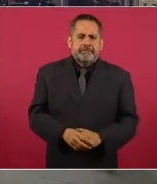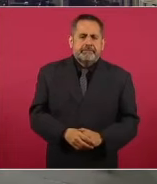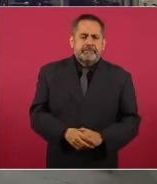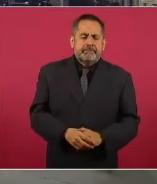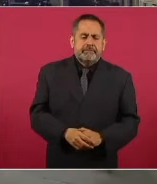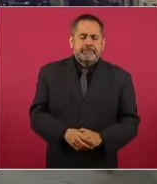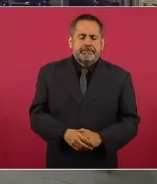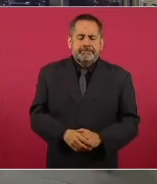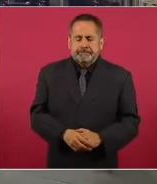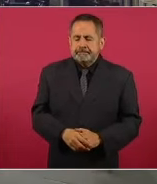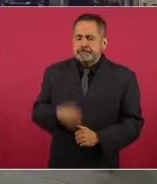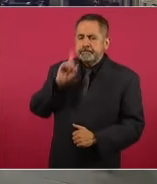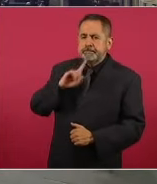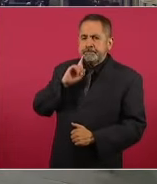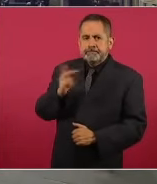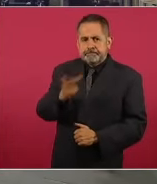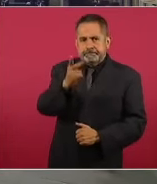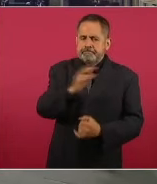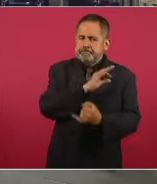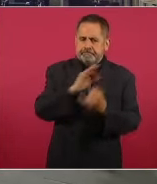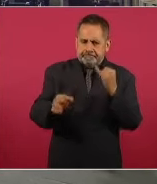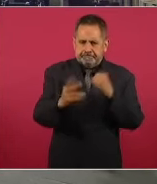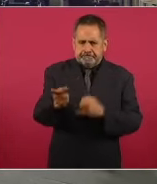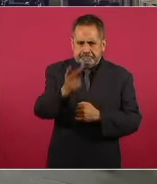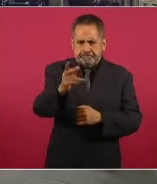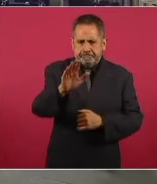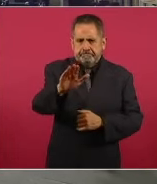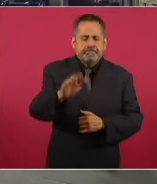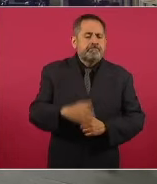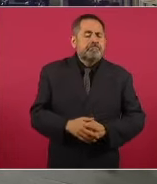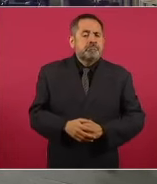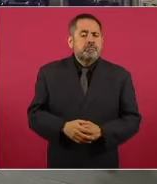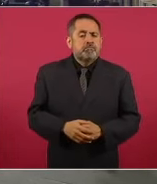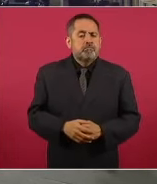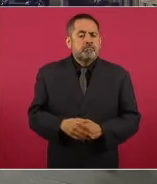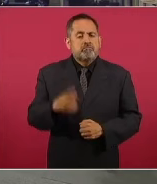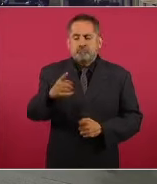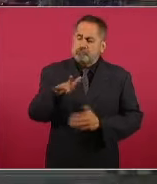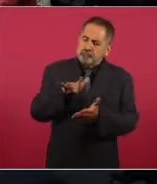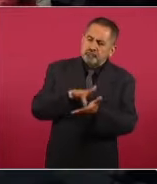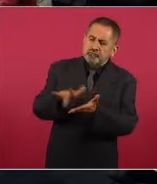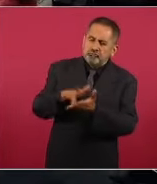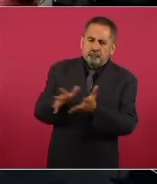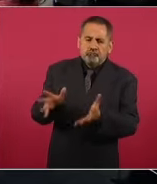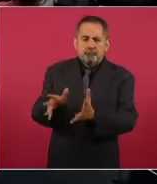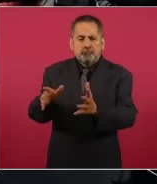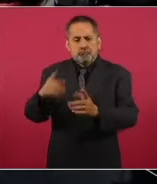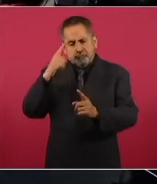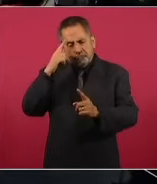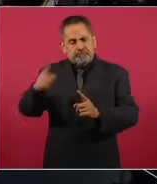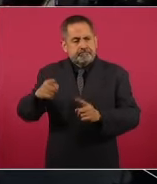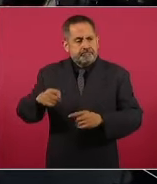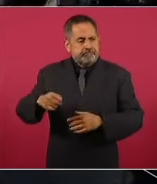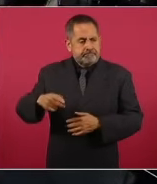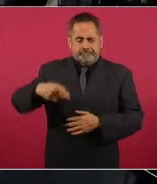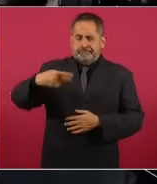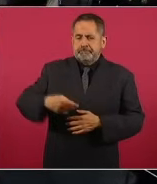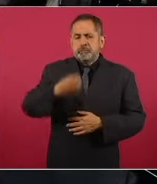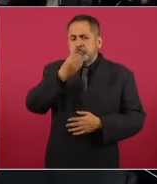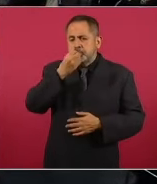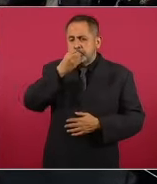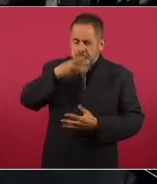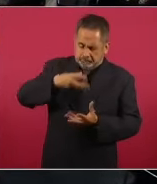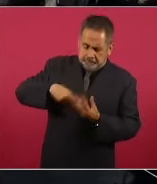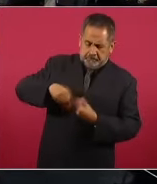Ya por último, presidente, en este proyecto que ha impulsado de llegar a la autosuficiencia alimentaria,